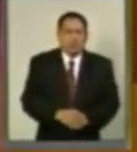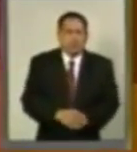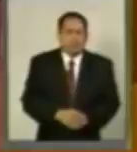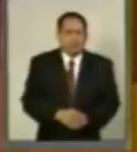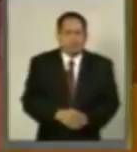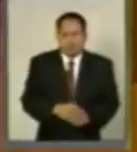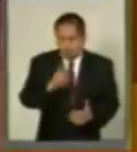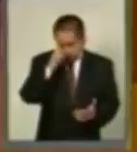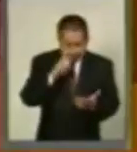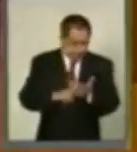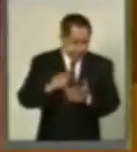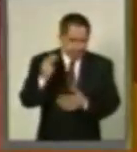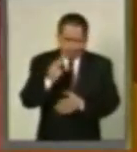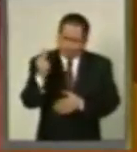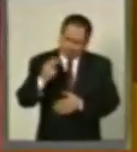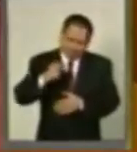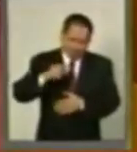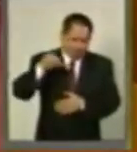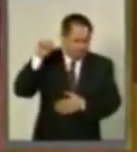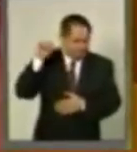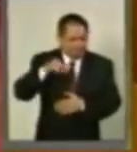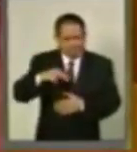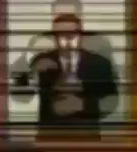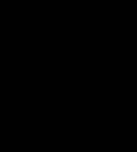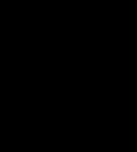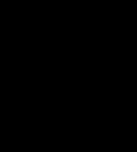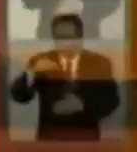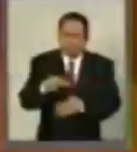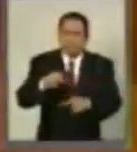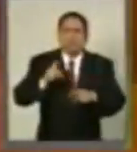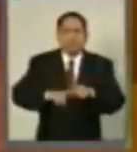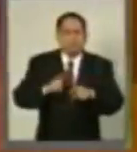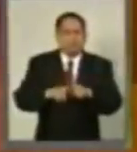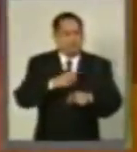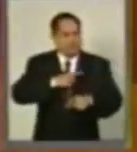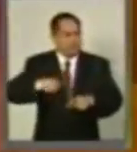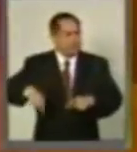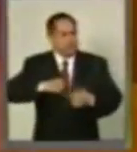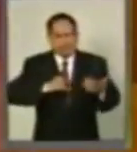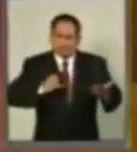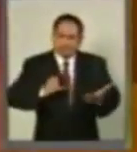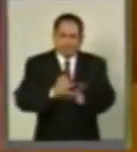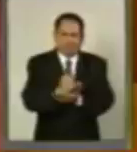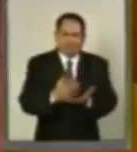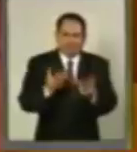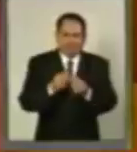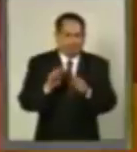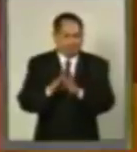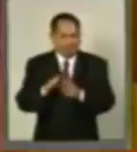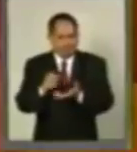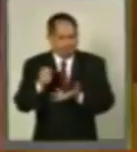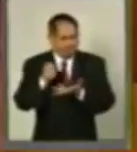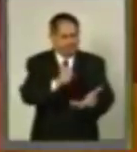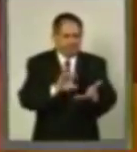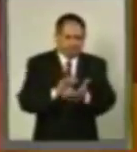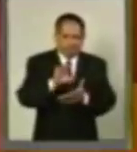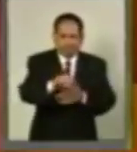Creo indispensable, urgente, que ya se tome una decisión al respecto de recursos y